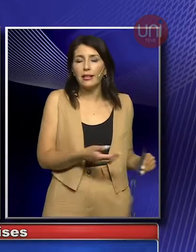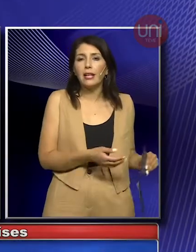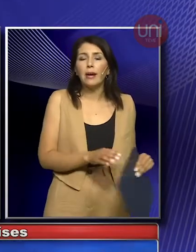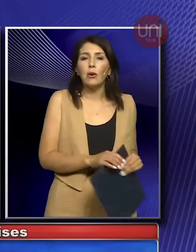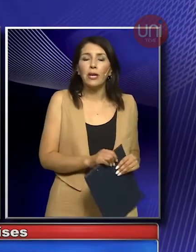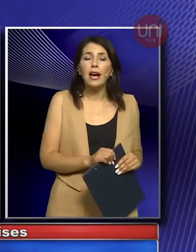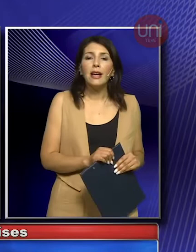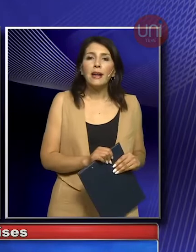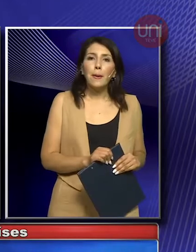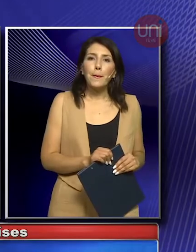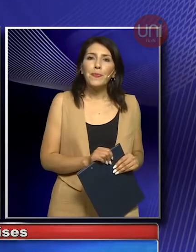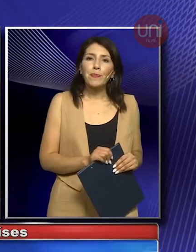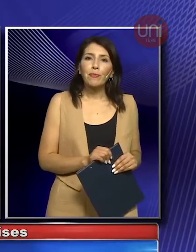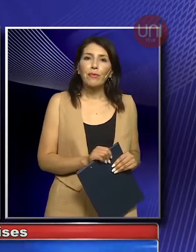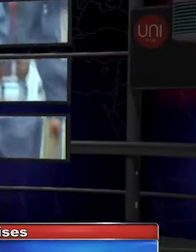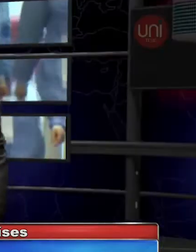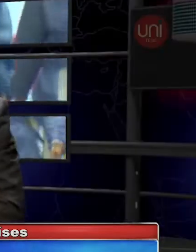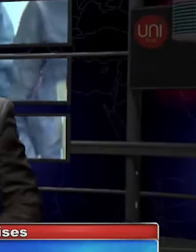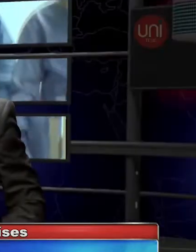tiene la vacuna